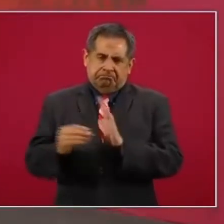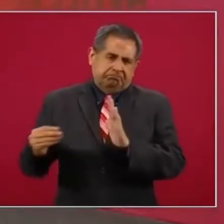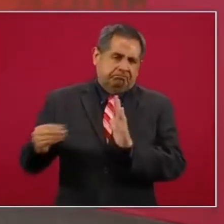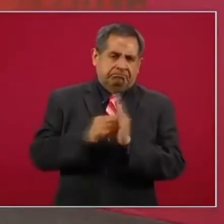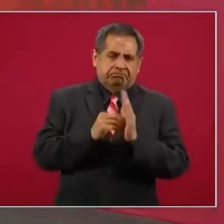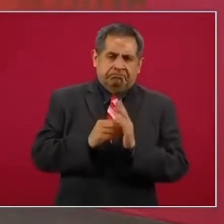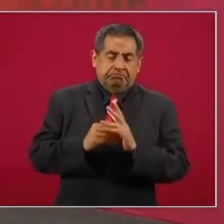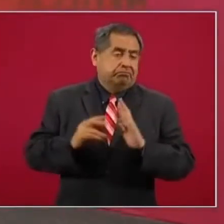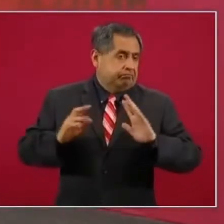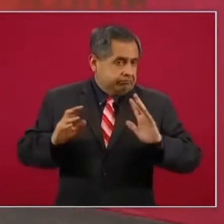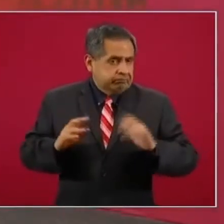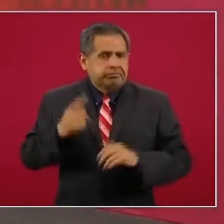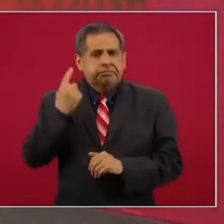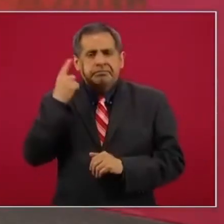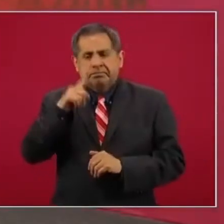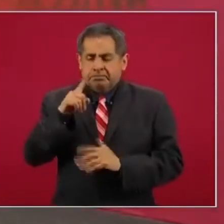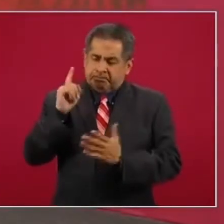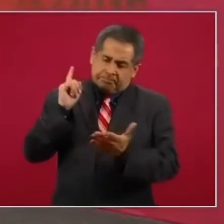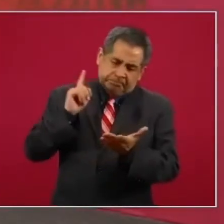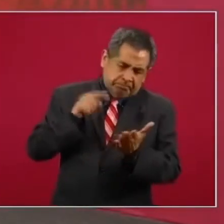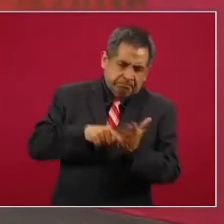para que prevalezca